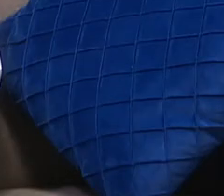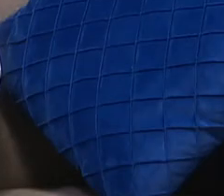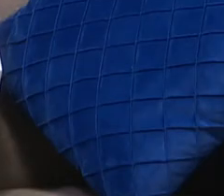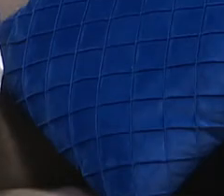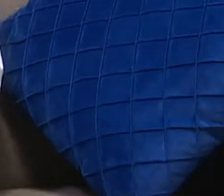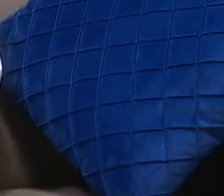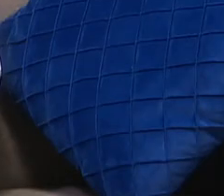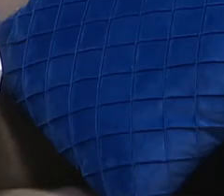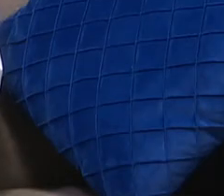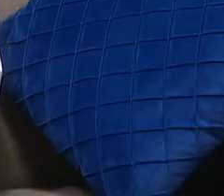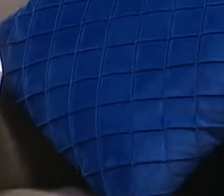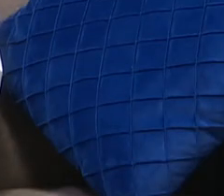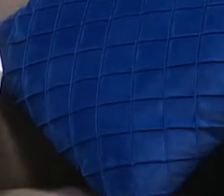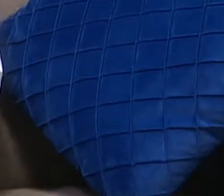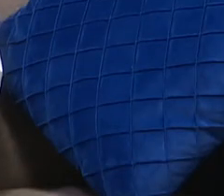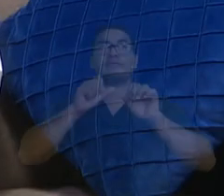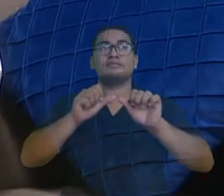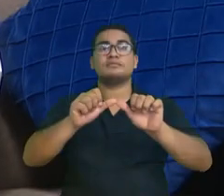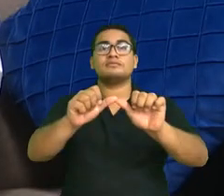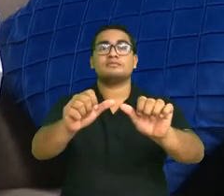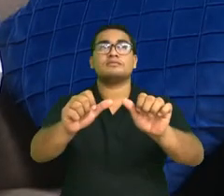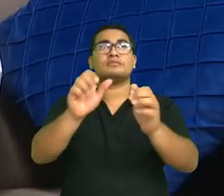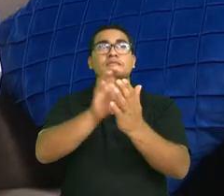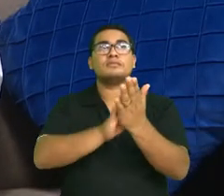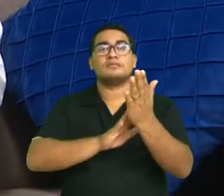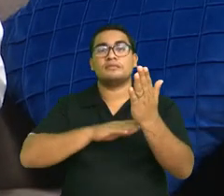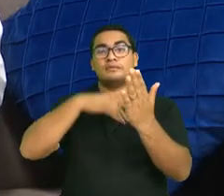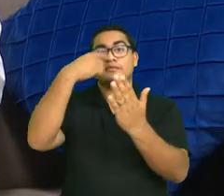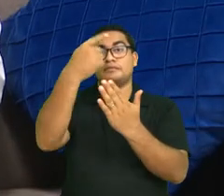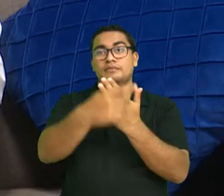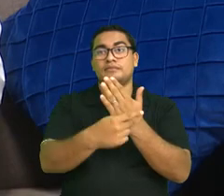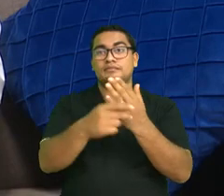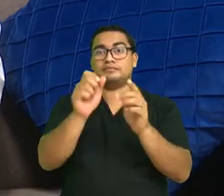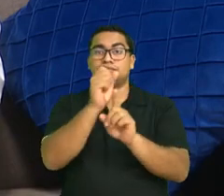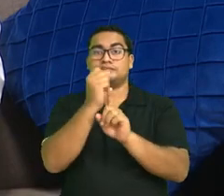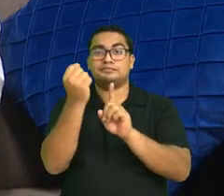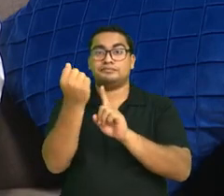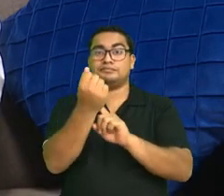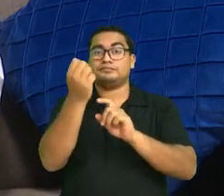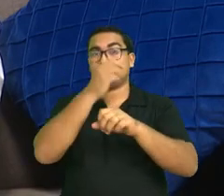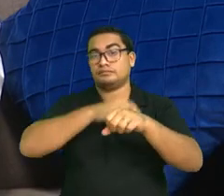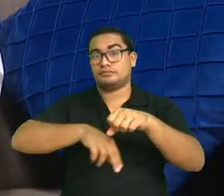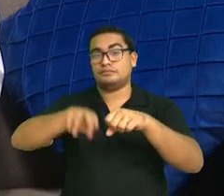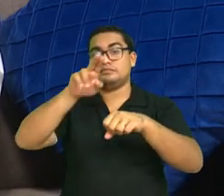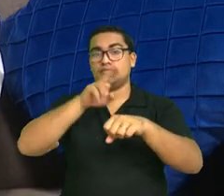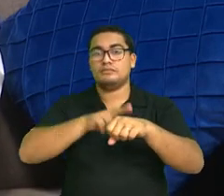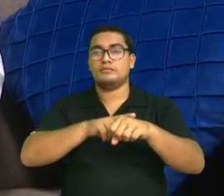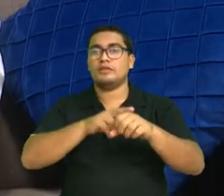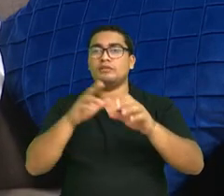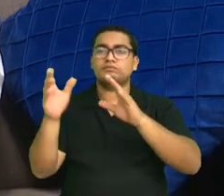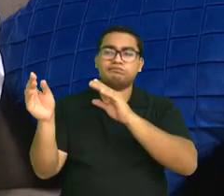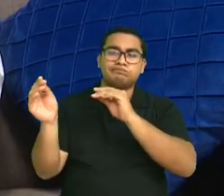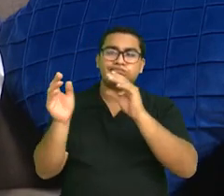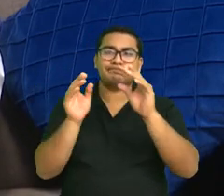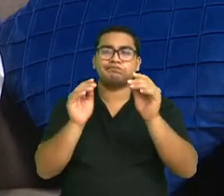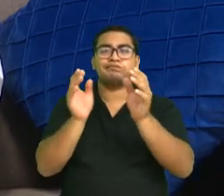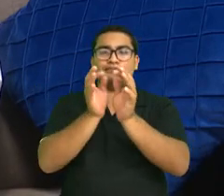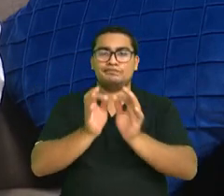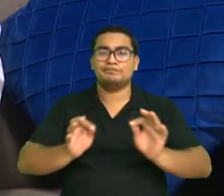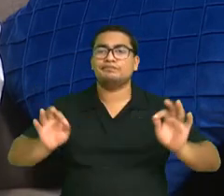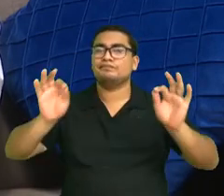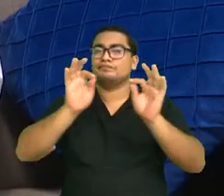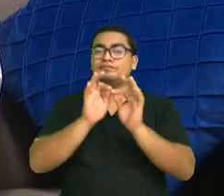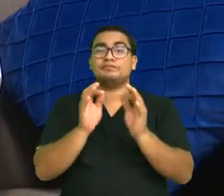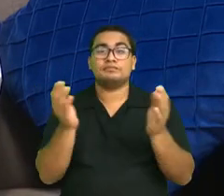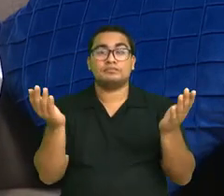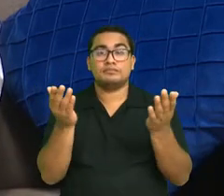Muchísimas gracias por continuar acompañándonos en su programa desde el Parlamento. Continuamos nuestra conversación que nos ayuda a entender la importancia de la restitución de